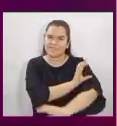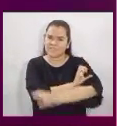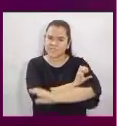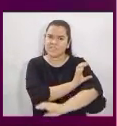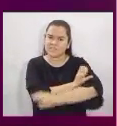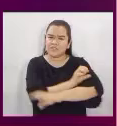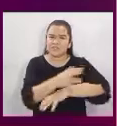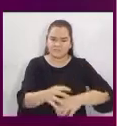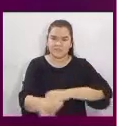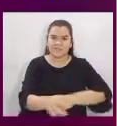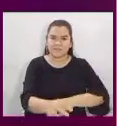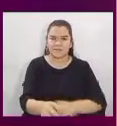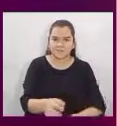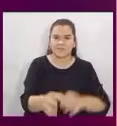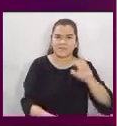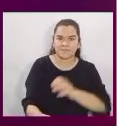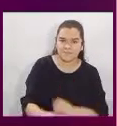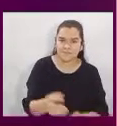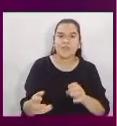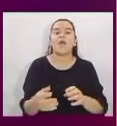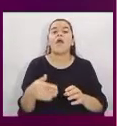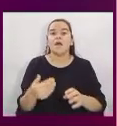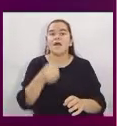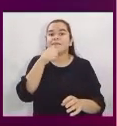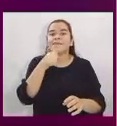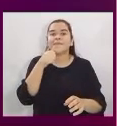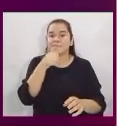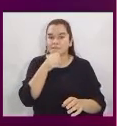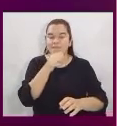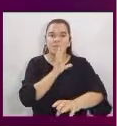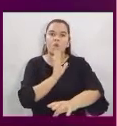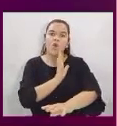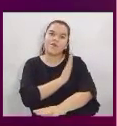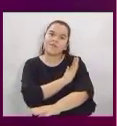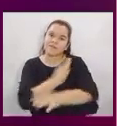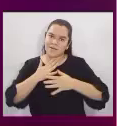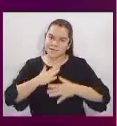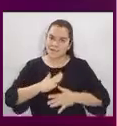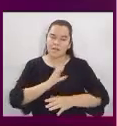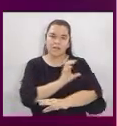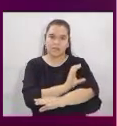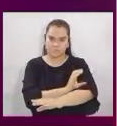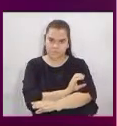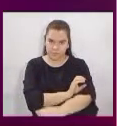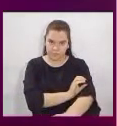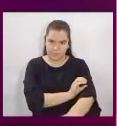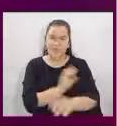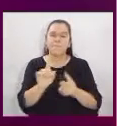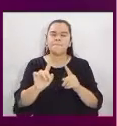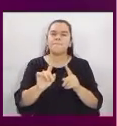movimientos espásticos de contracción muy profunda son similares en el efecto de dolor y de